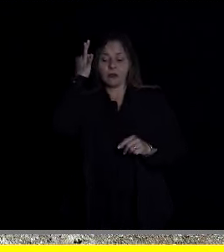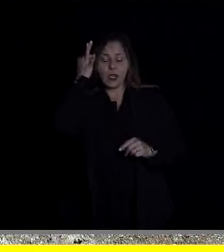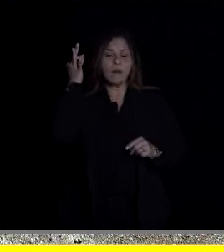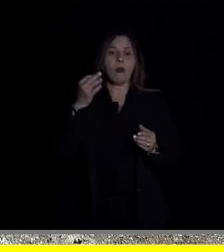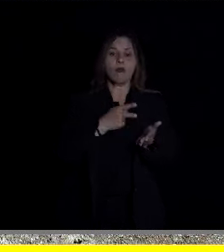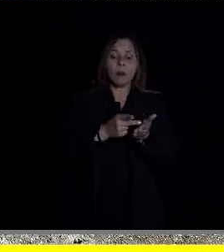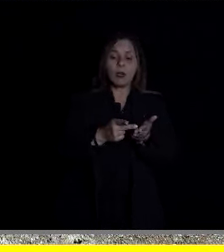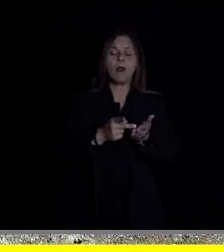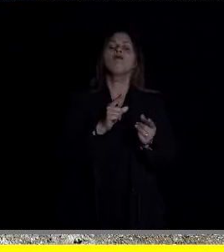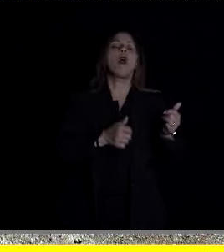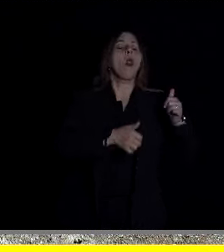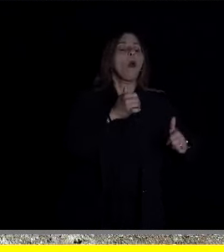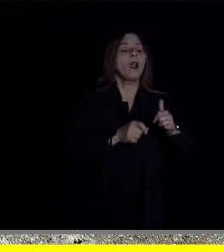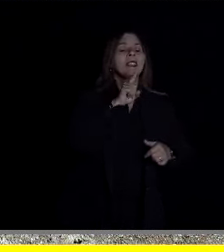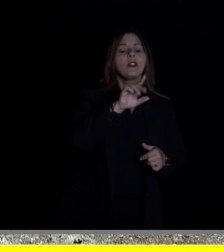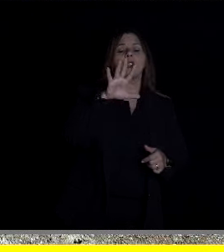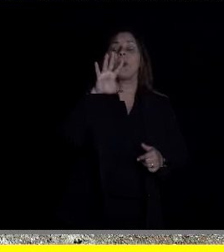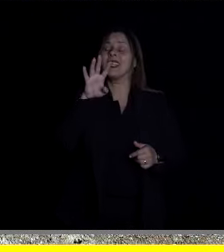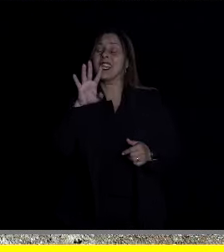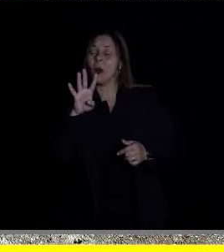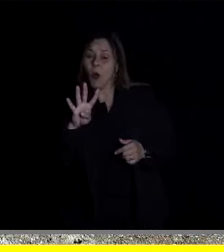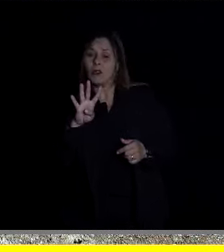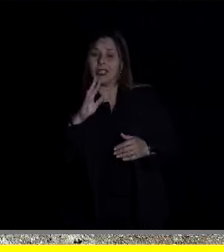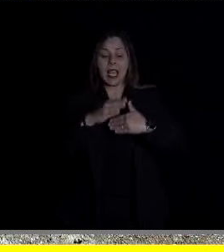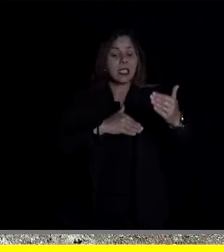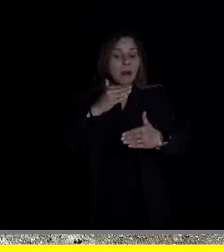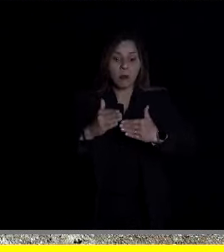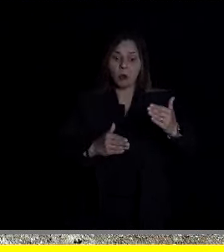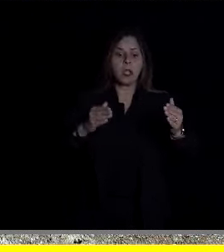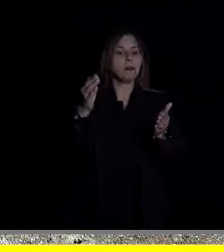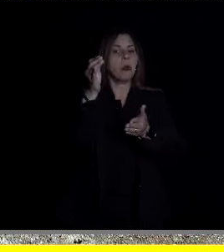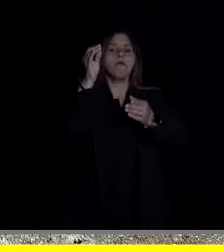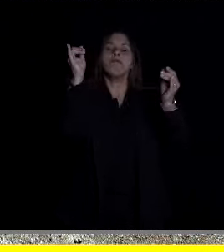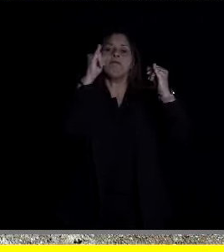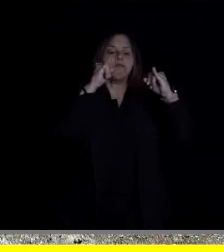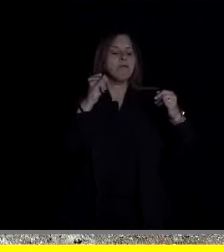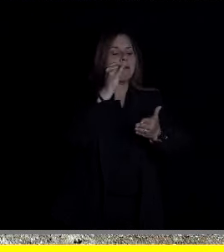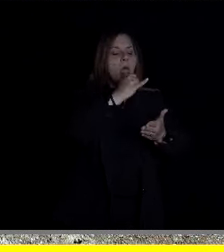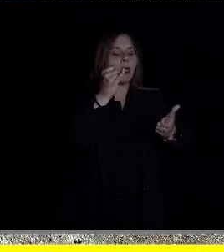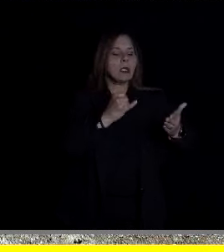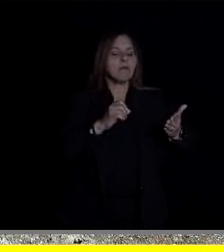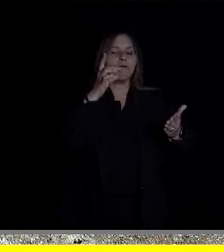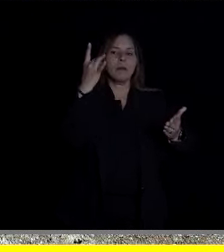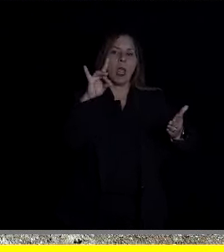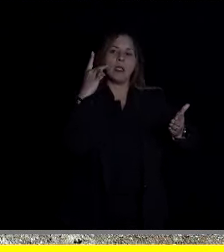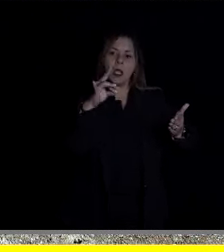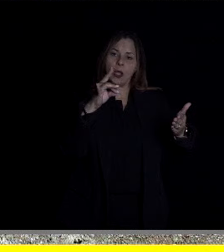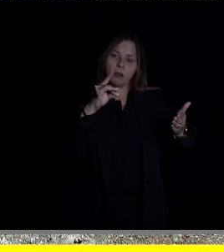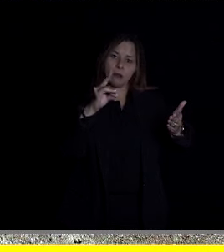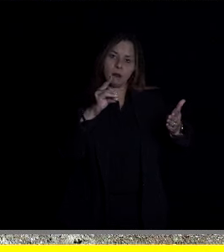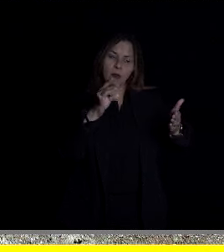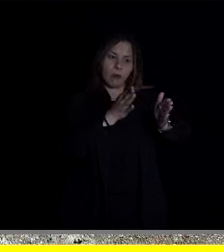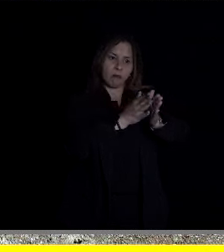cuales 154 están en proceso de diseño, 18 en proceso de subasta y 41 en